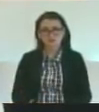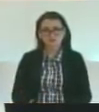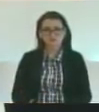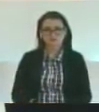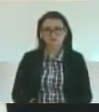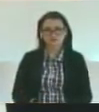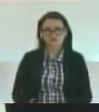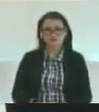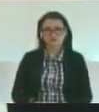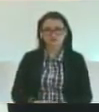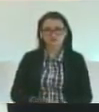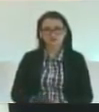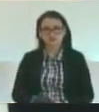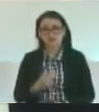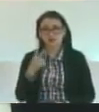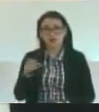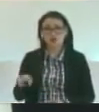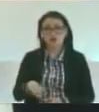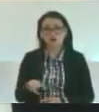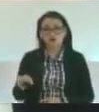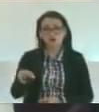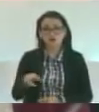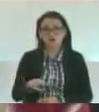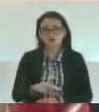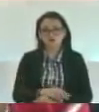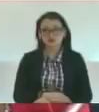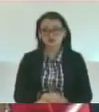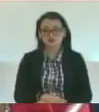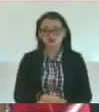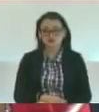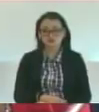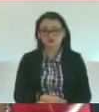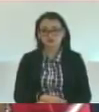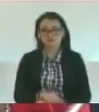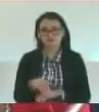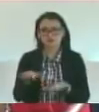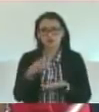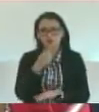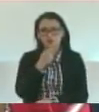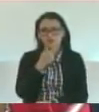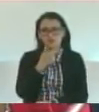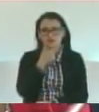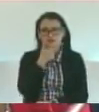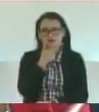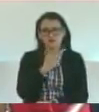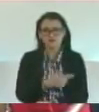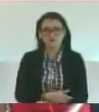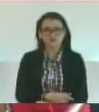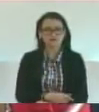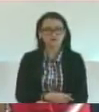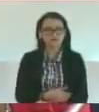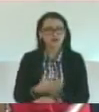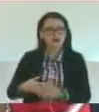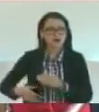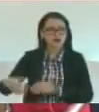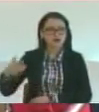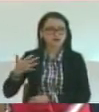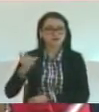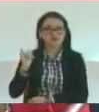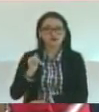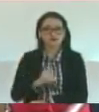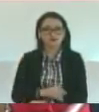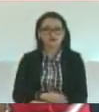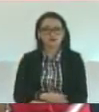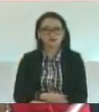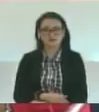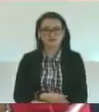dos grandes ríos de una región vasta, bellísima, llena de riquezas.